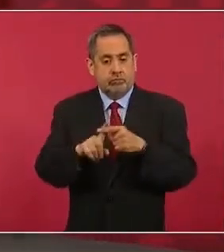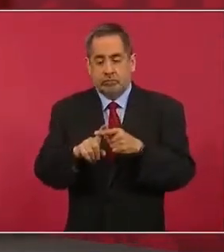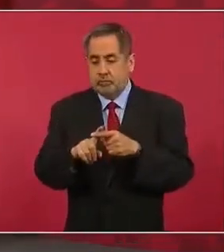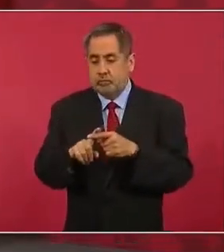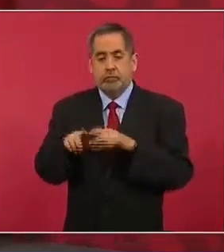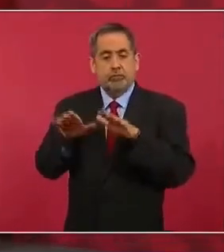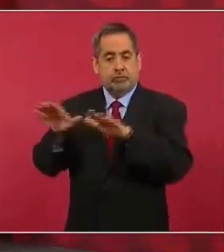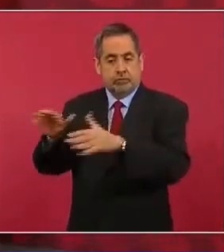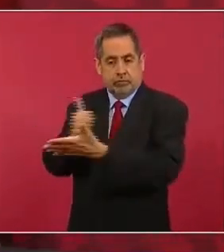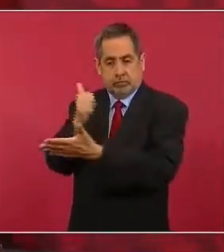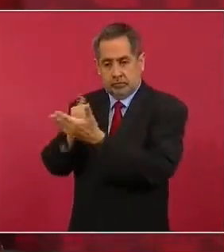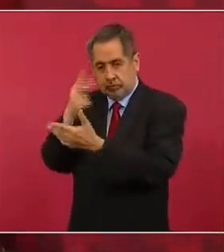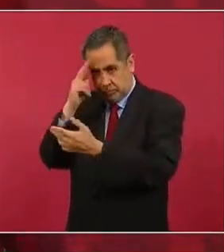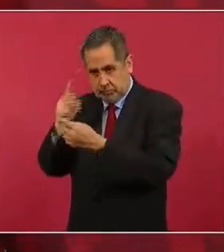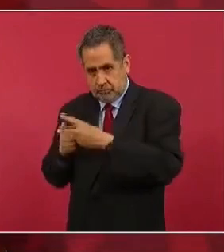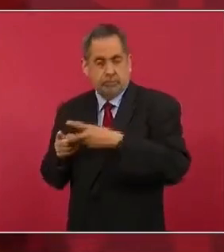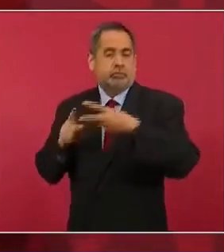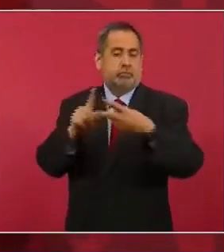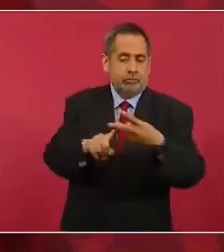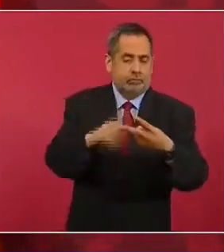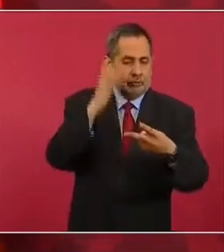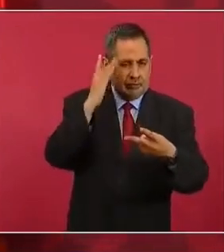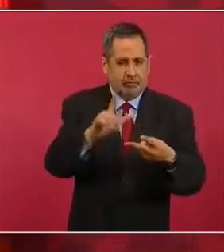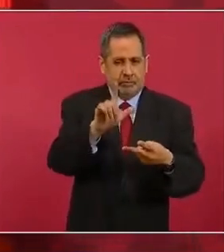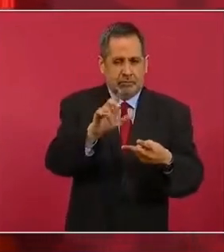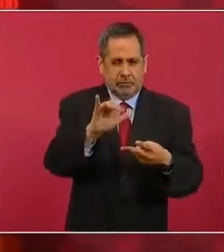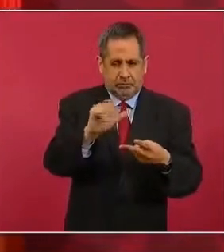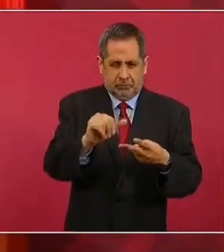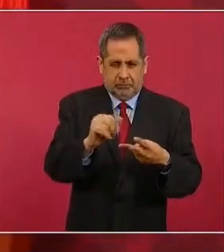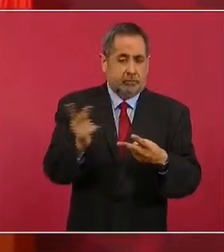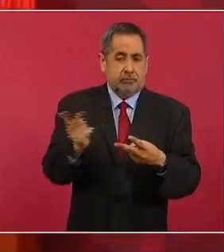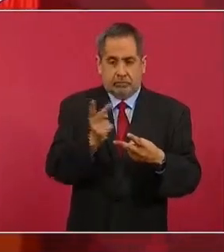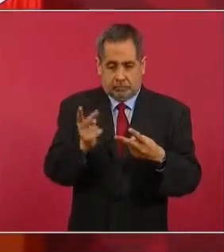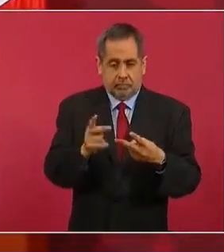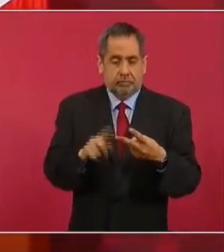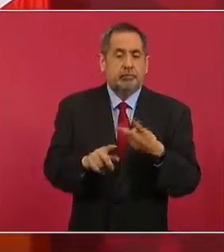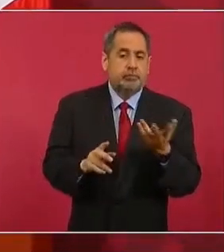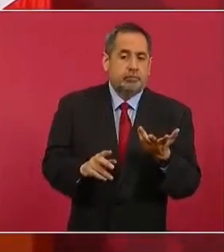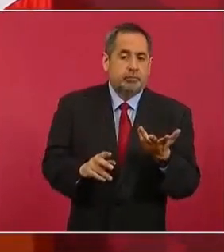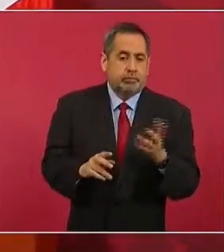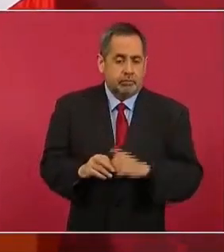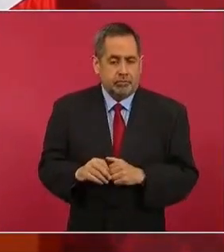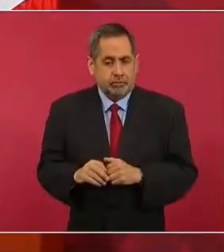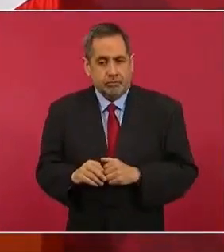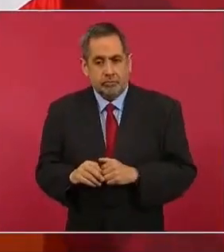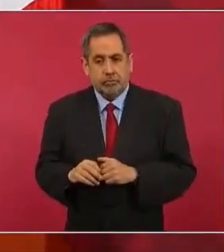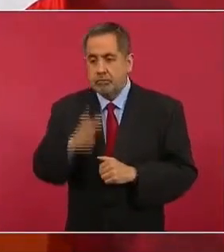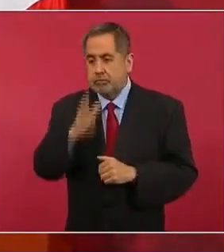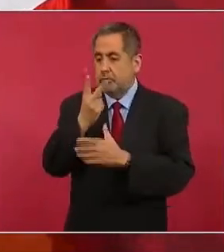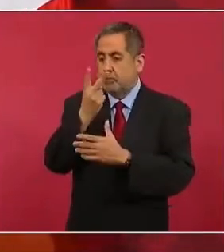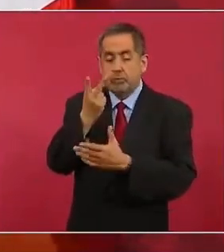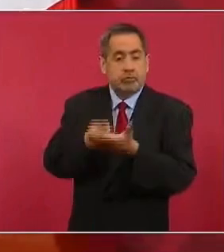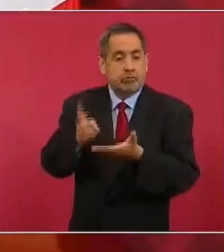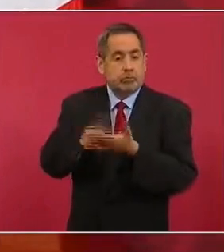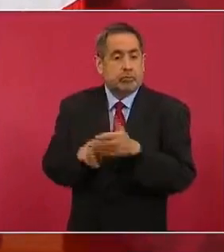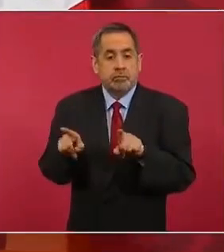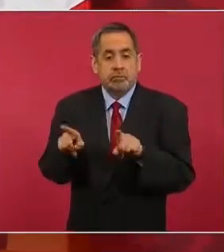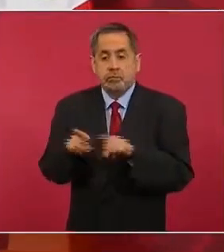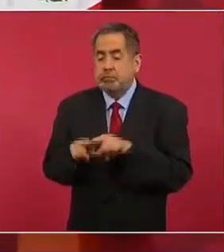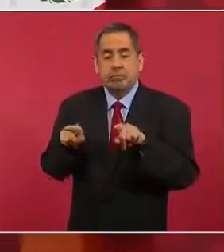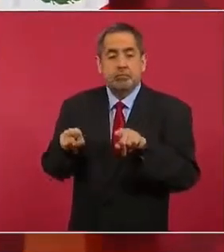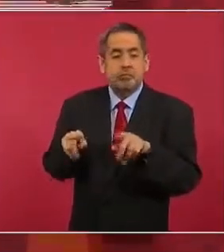que cuando se hiciera o se terminara el aeropuerto de Texcoco tenían que cancelar el aeropuerto, cerrar